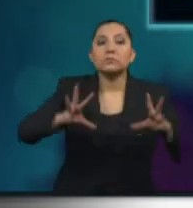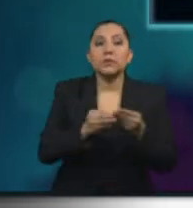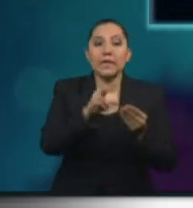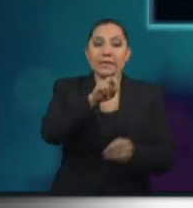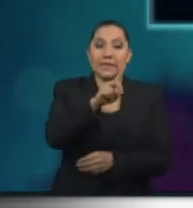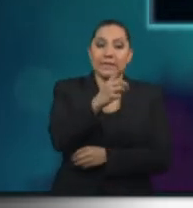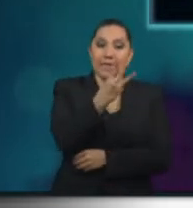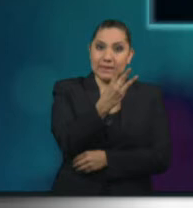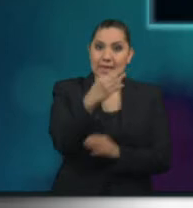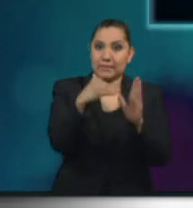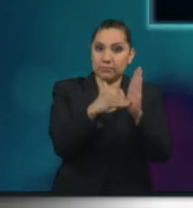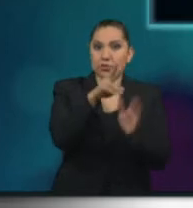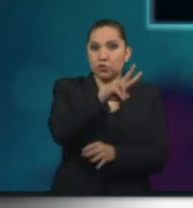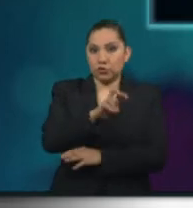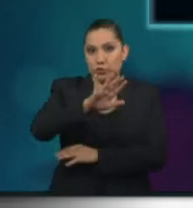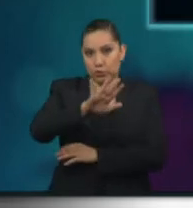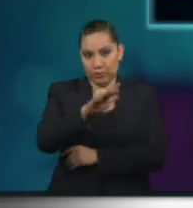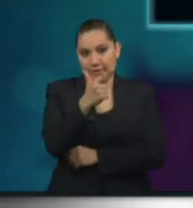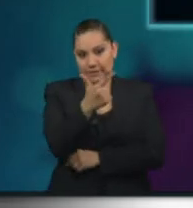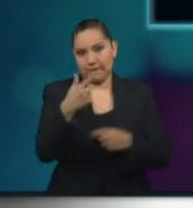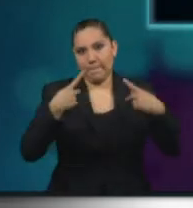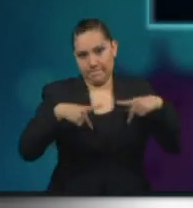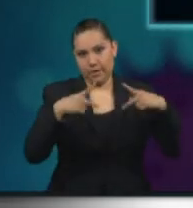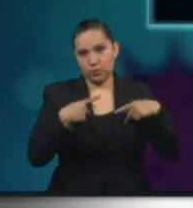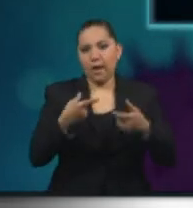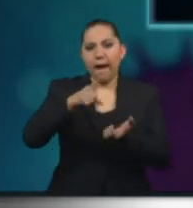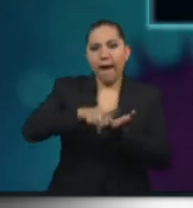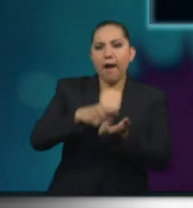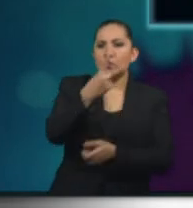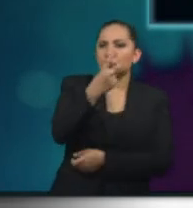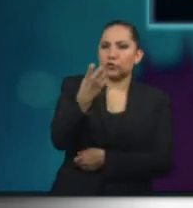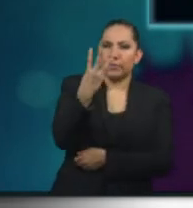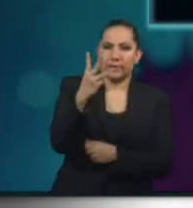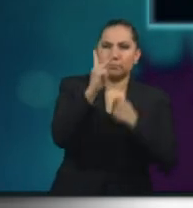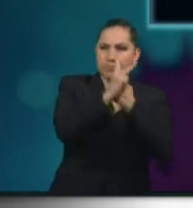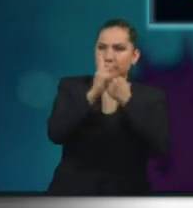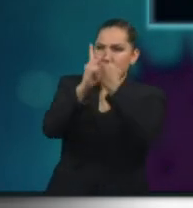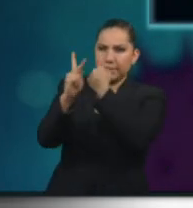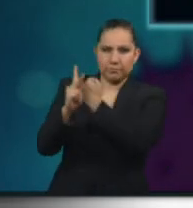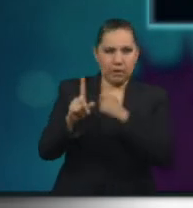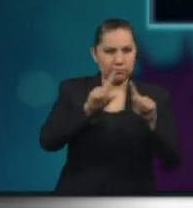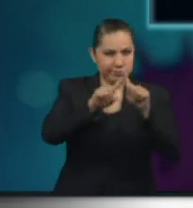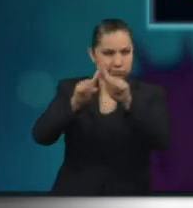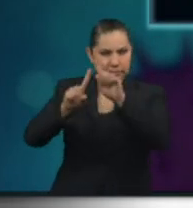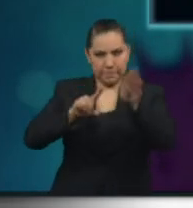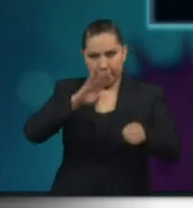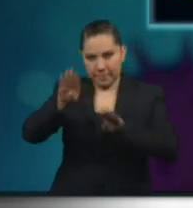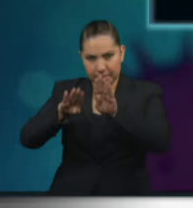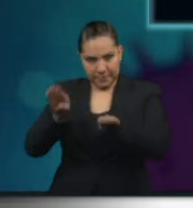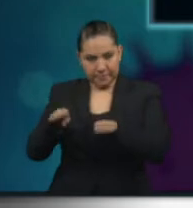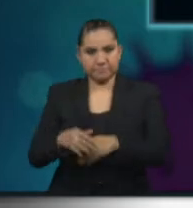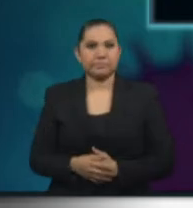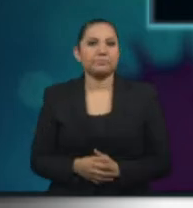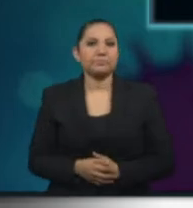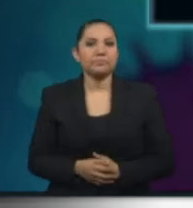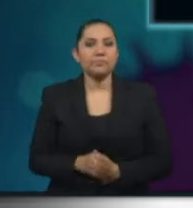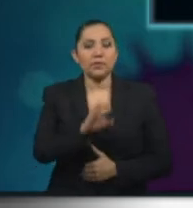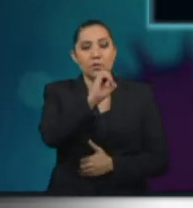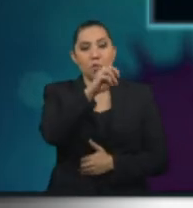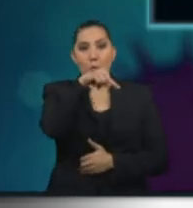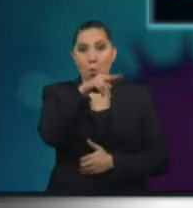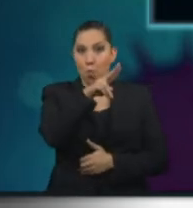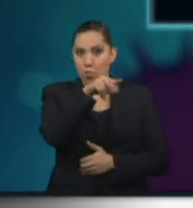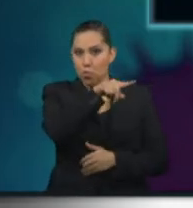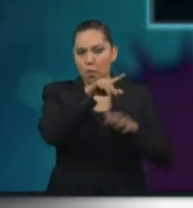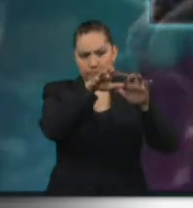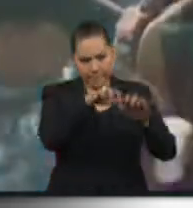33,257 en 203 países. Mediante un comunicado, la Organización de las Naciones Unidas advirtió que el brote